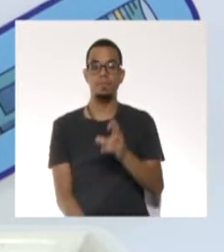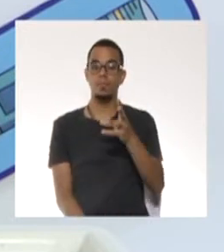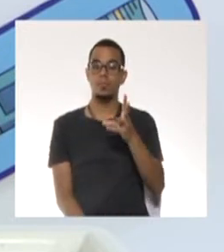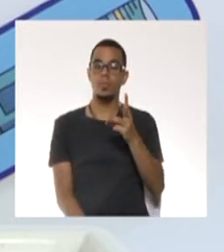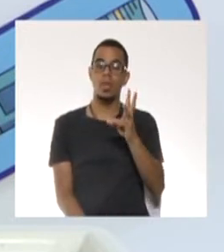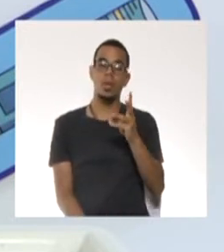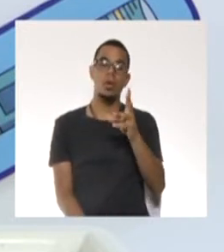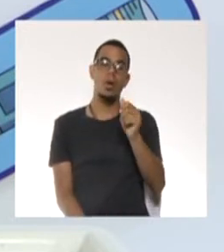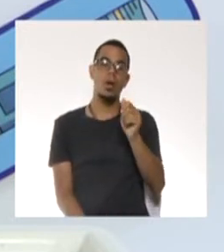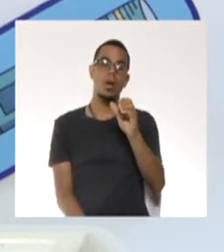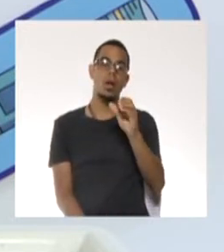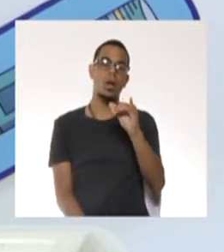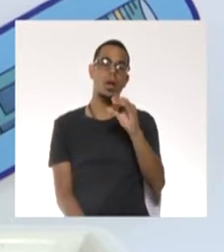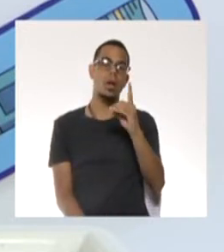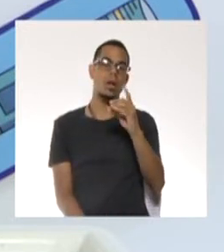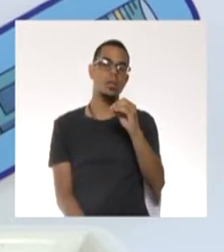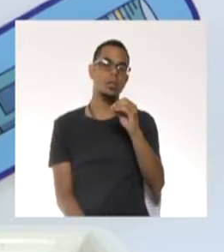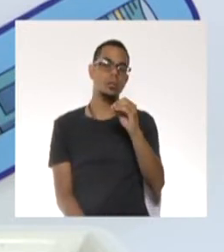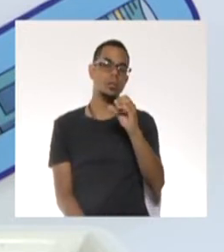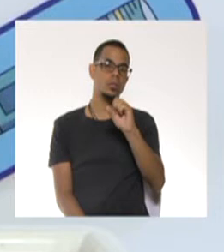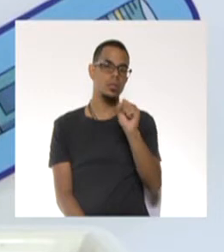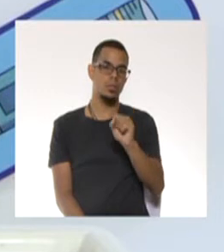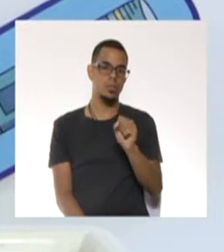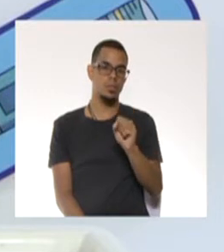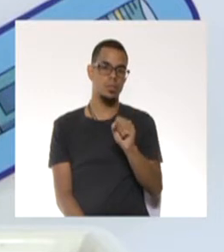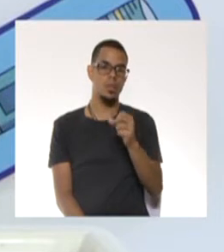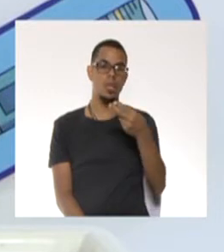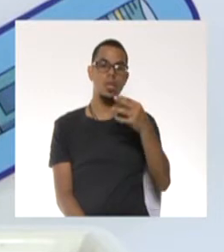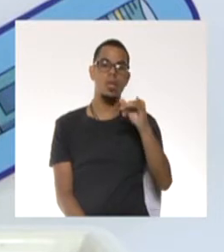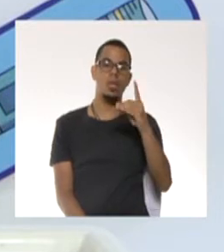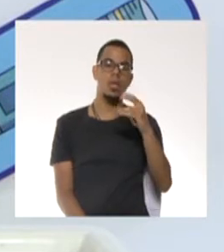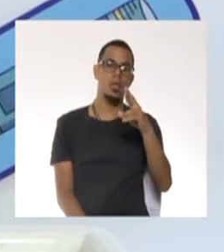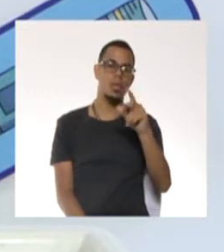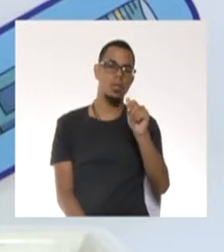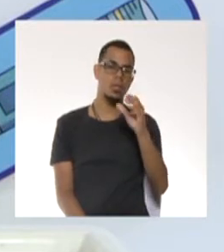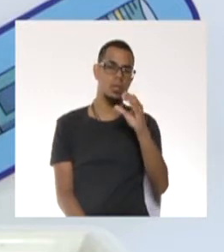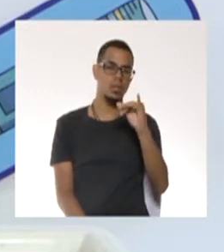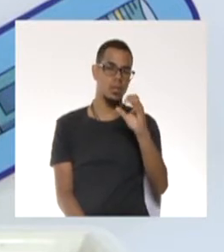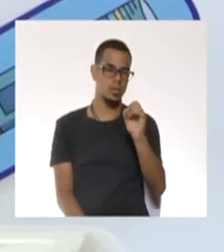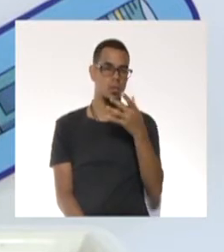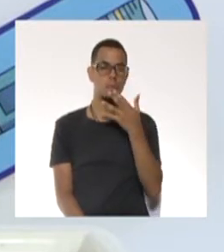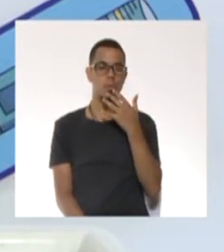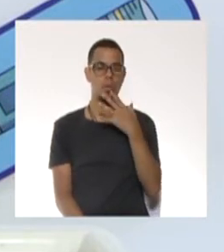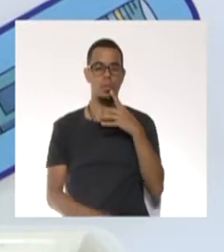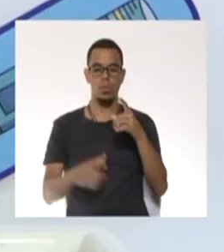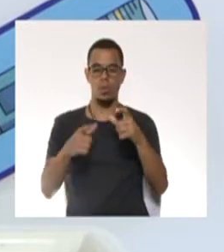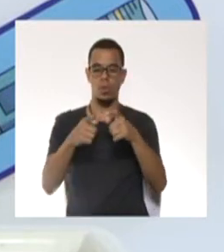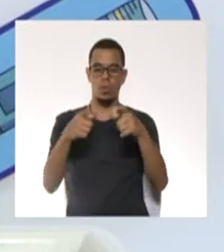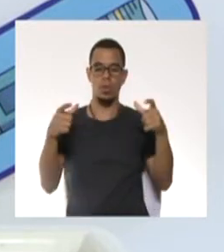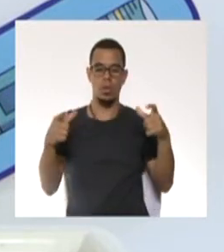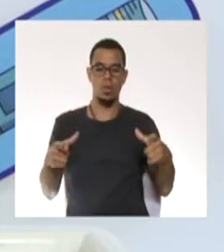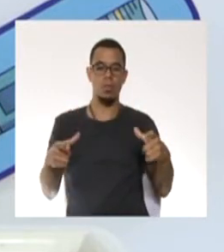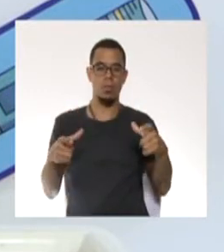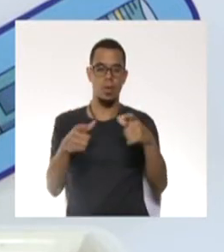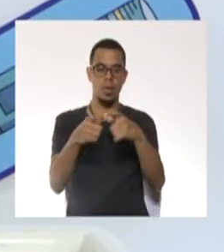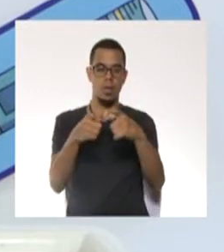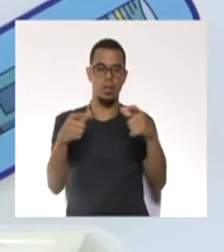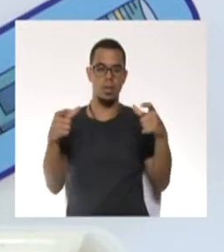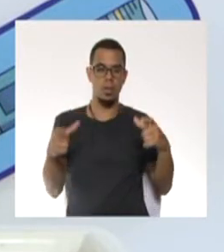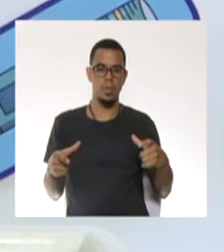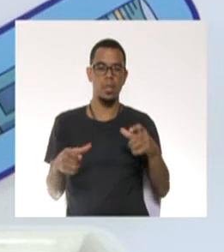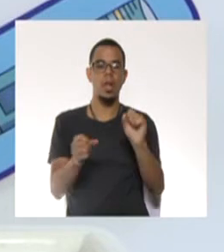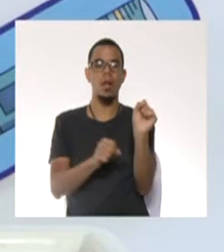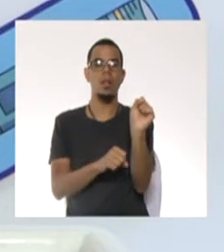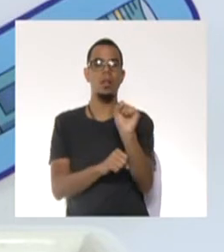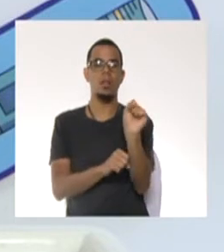teníamos ácidos oxácidos y ácidos hidrácidos, el ácido de batería, ¿sí? Que es el ácido sulfúrico, o